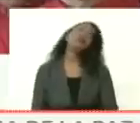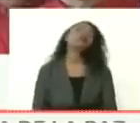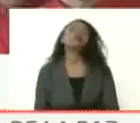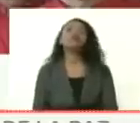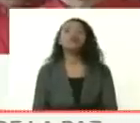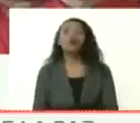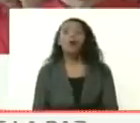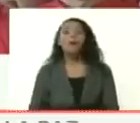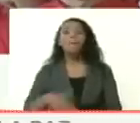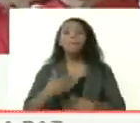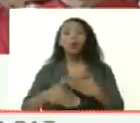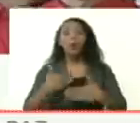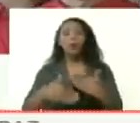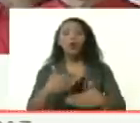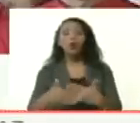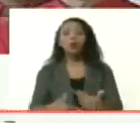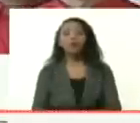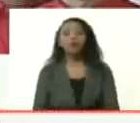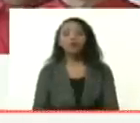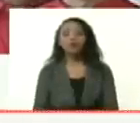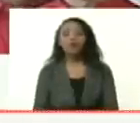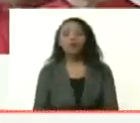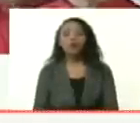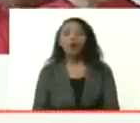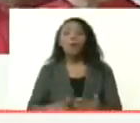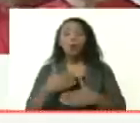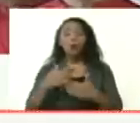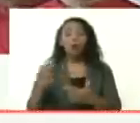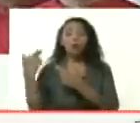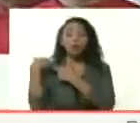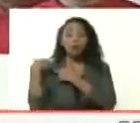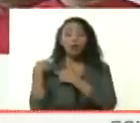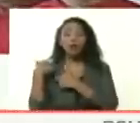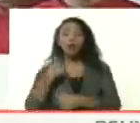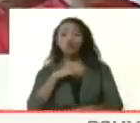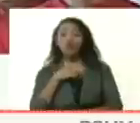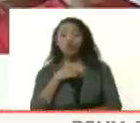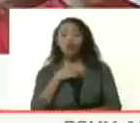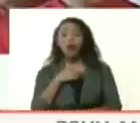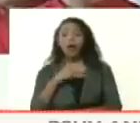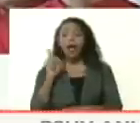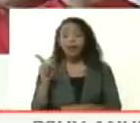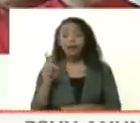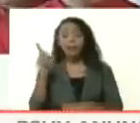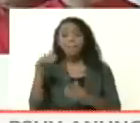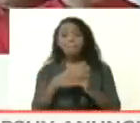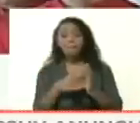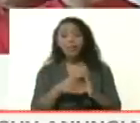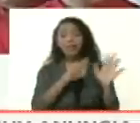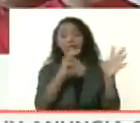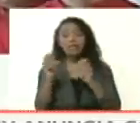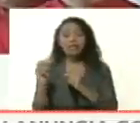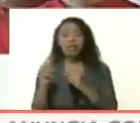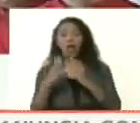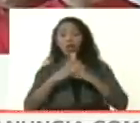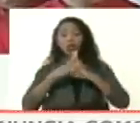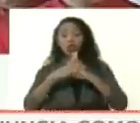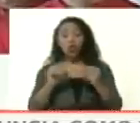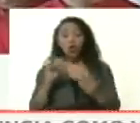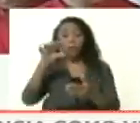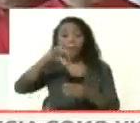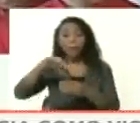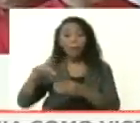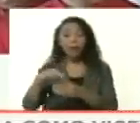Ajá. Poco a poco nos corresponde a nosotros hacerlo ahora. De esas 1.700, no todo va a ser para semillas, sino se